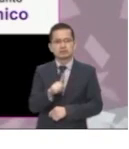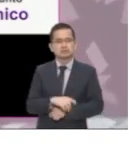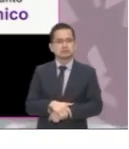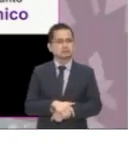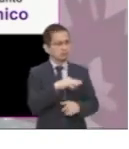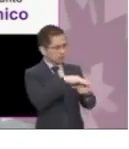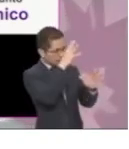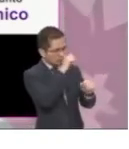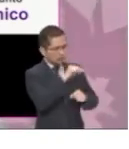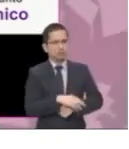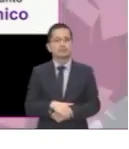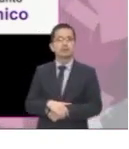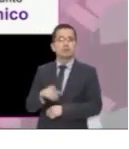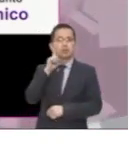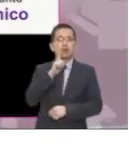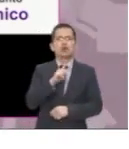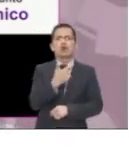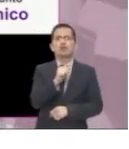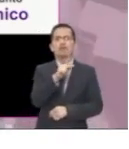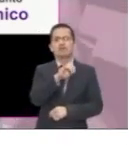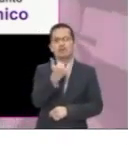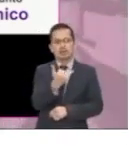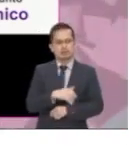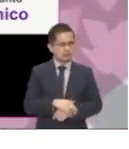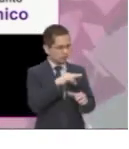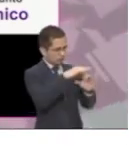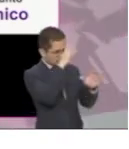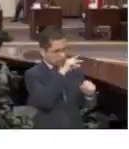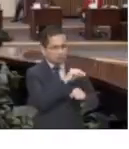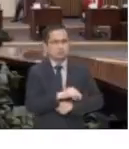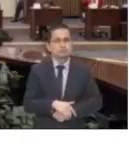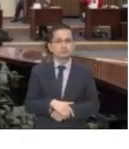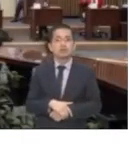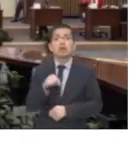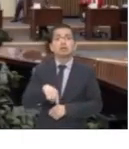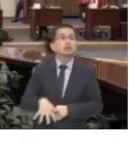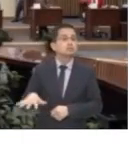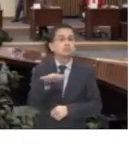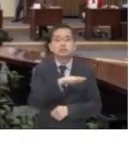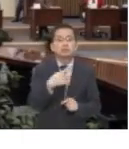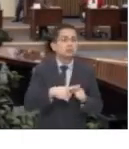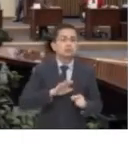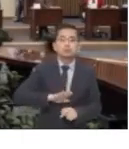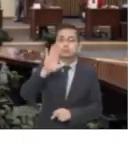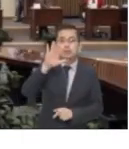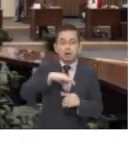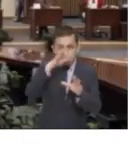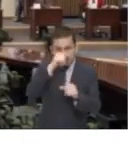204 municipios del país y en el resto del país la utilización de una herramienta tecnológica